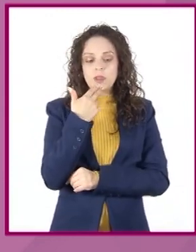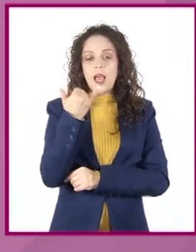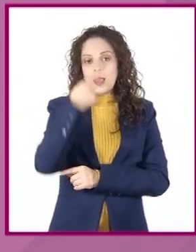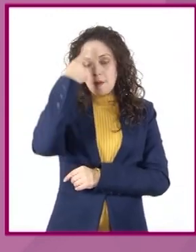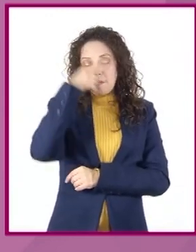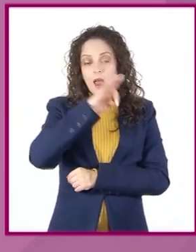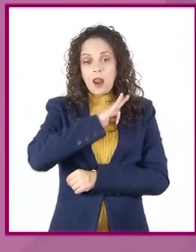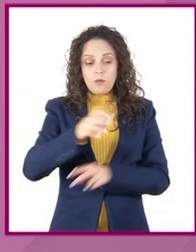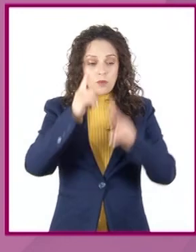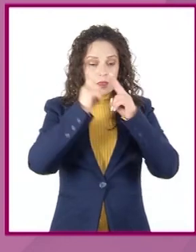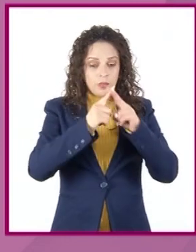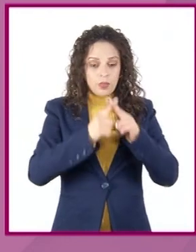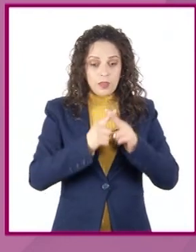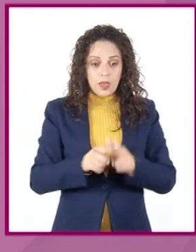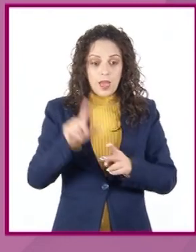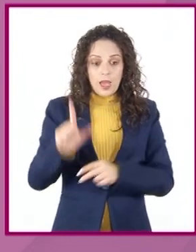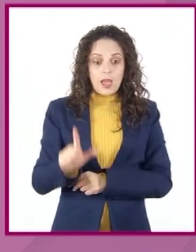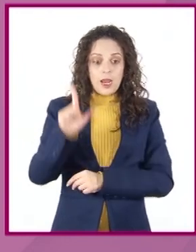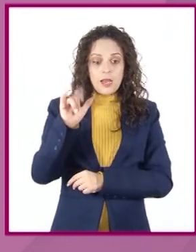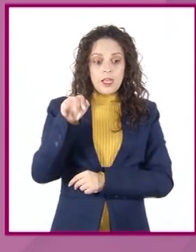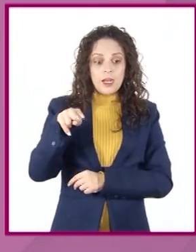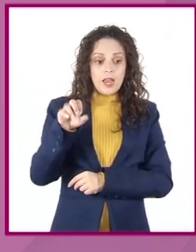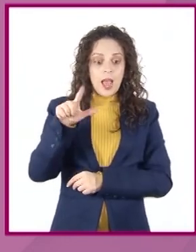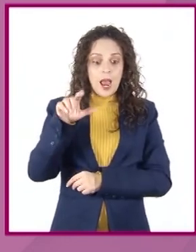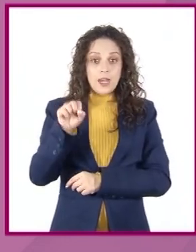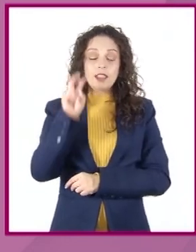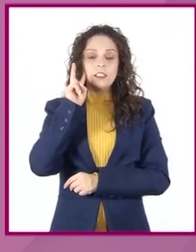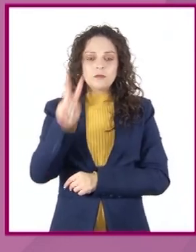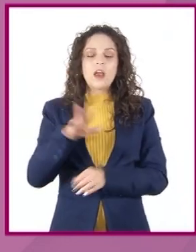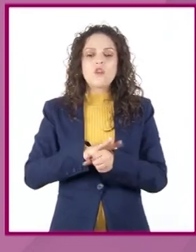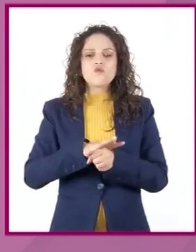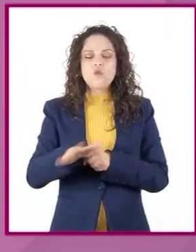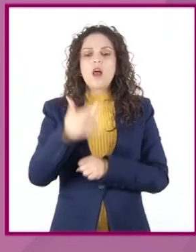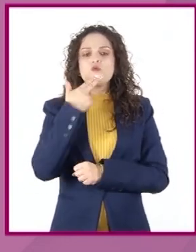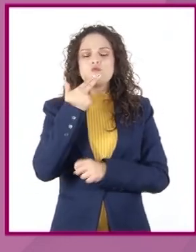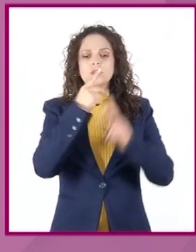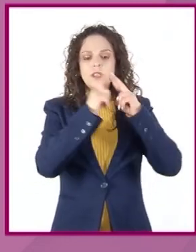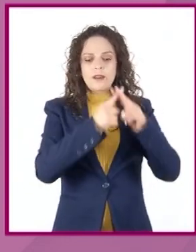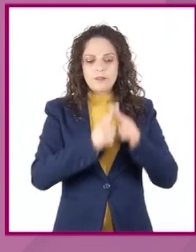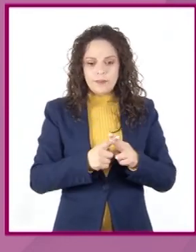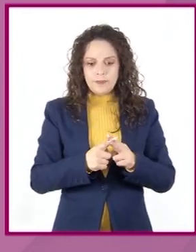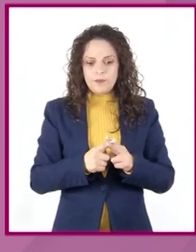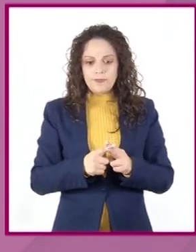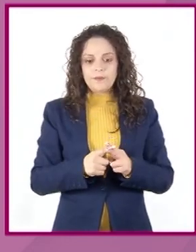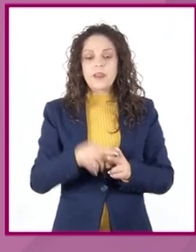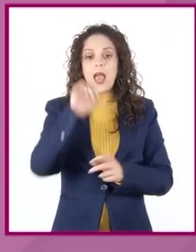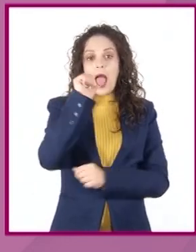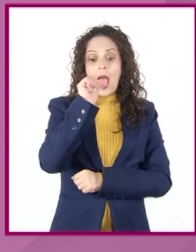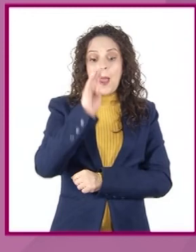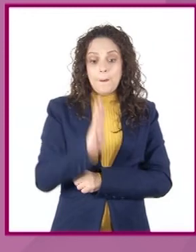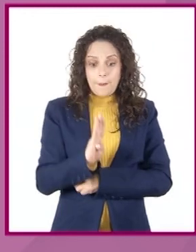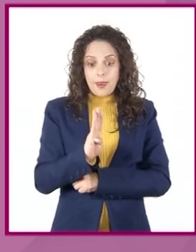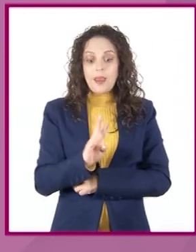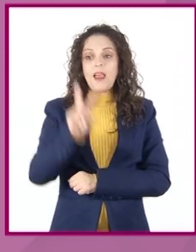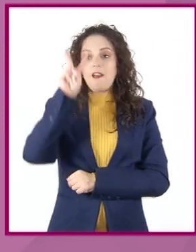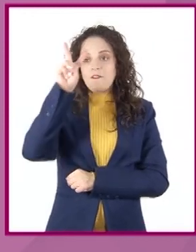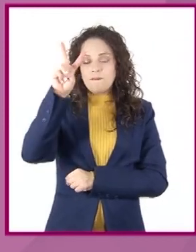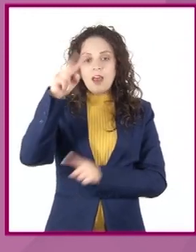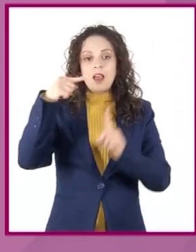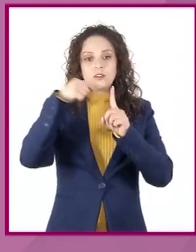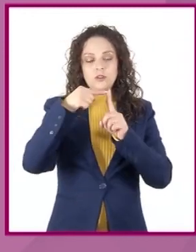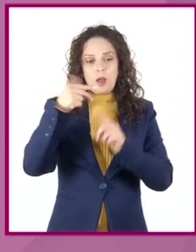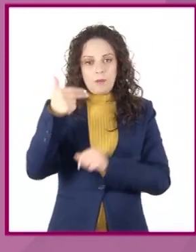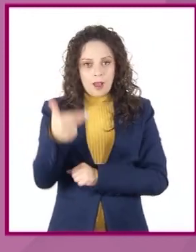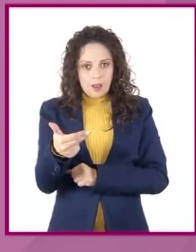lineales, en ese caso la fórmula sería área de la base es igual a volumen del prisma entre su